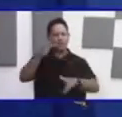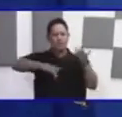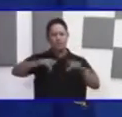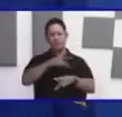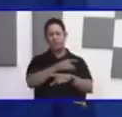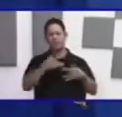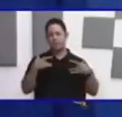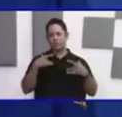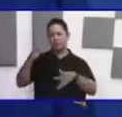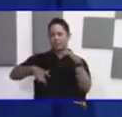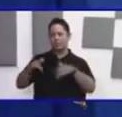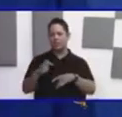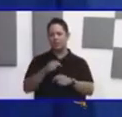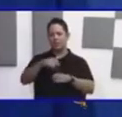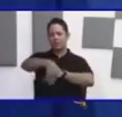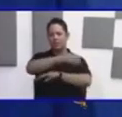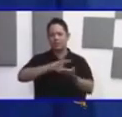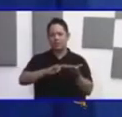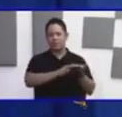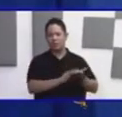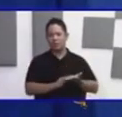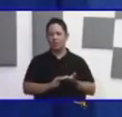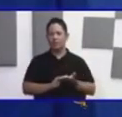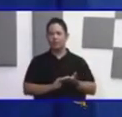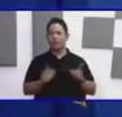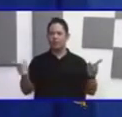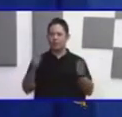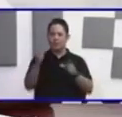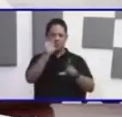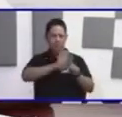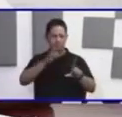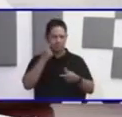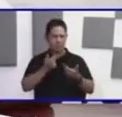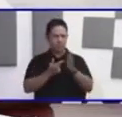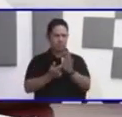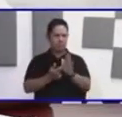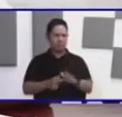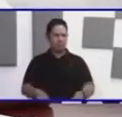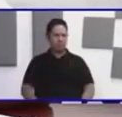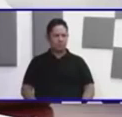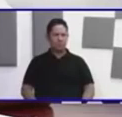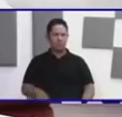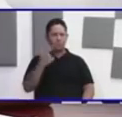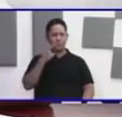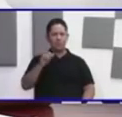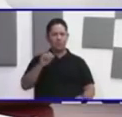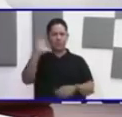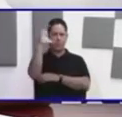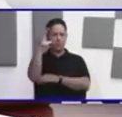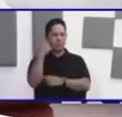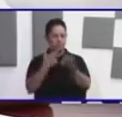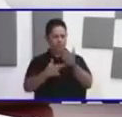de Infraestructura. Quiero una presentación breve que tenemos sobre la situación de las UCIs en el país y quiero que las vayan